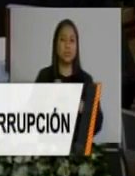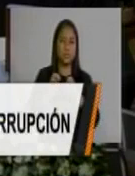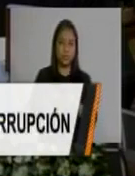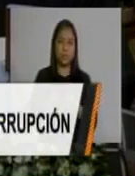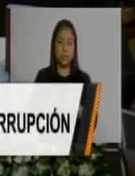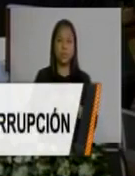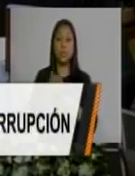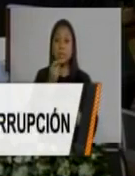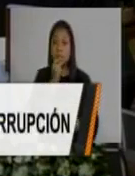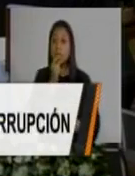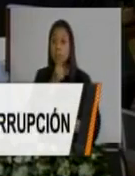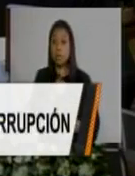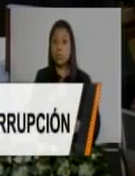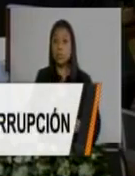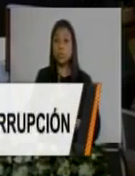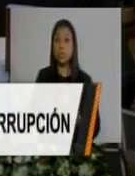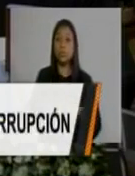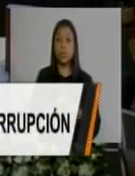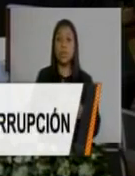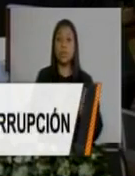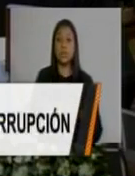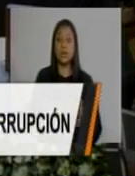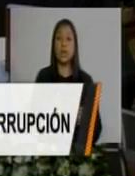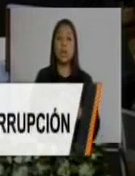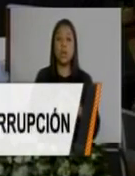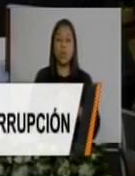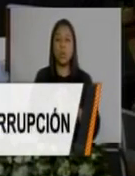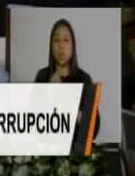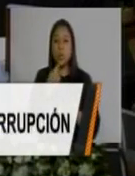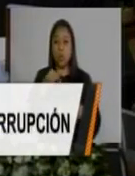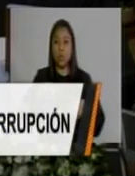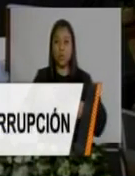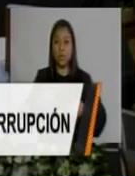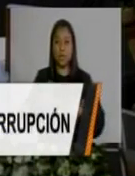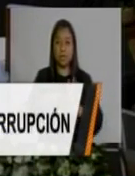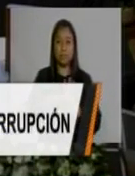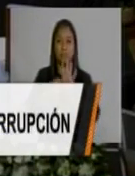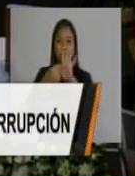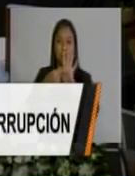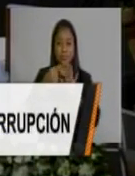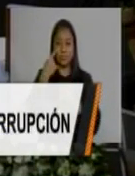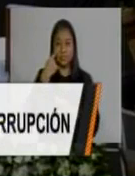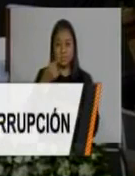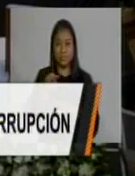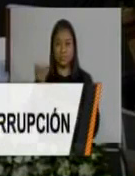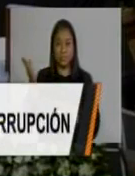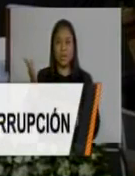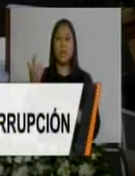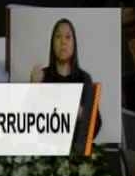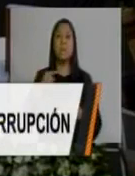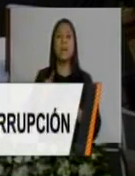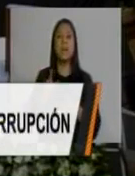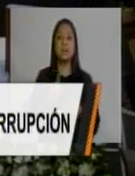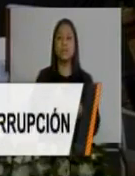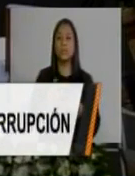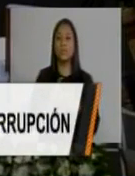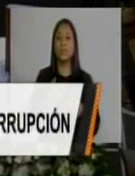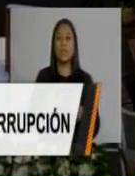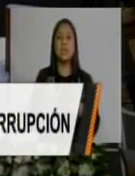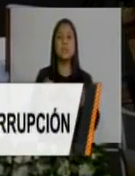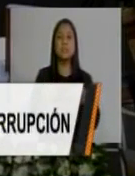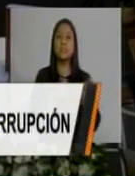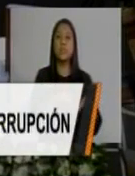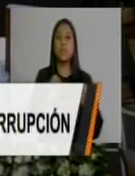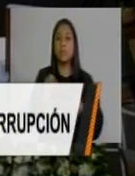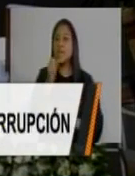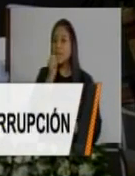de la denuncia ciudadana a través de las páginas que hoy van a ser presentadas, para que el ciudadano pueda hacer la denuncia y